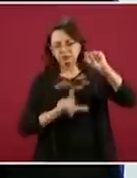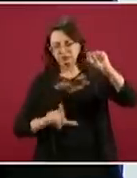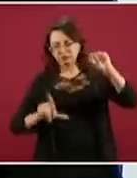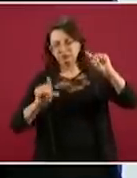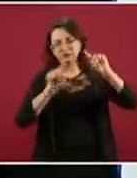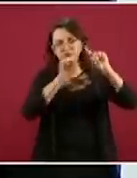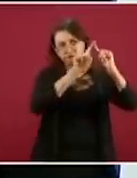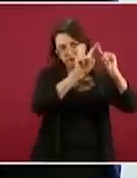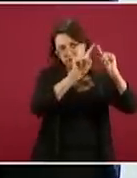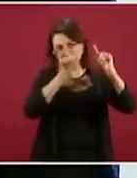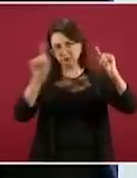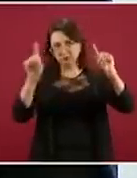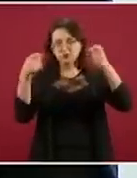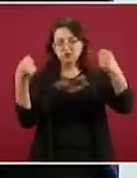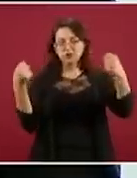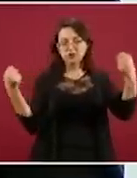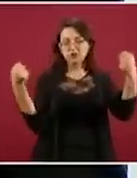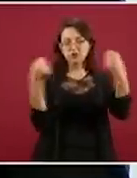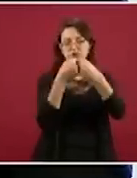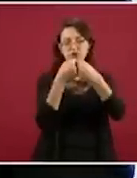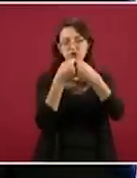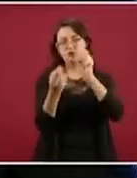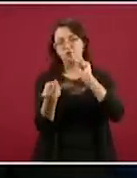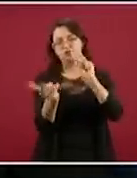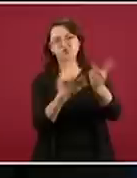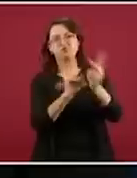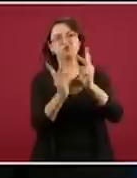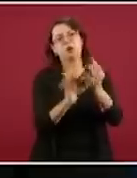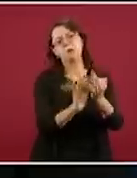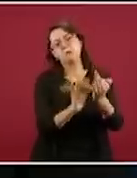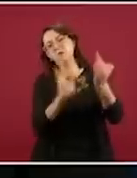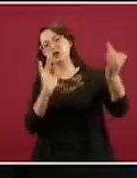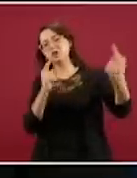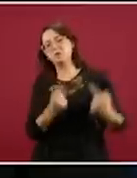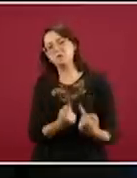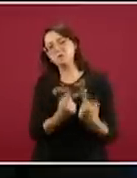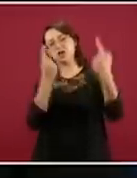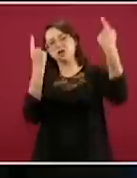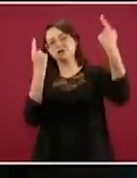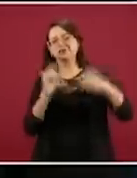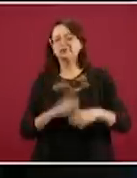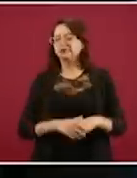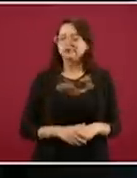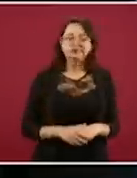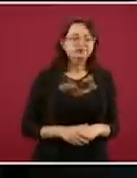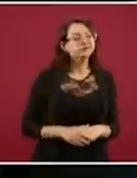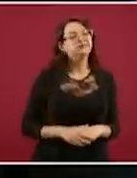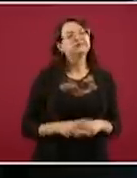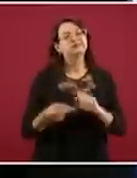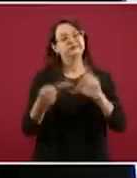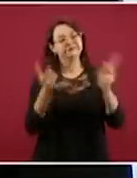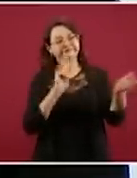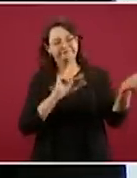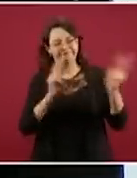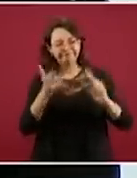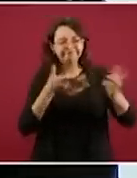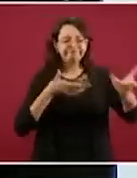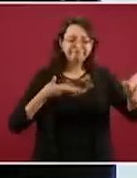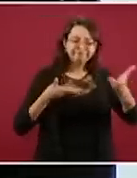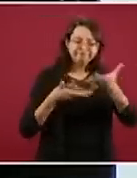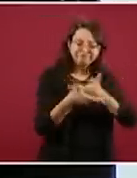no queremos ser vecinos distantes, que seremos una política de buena vecindad,